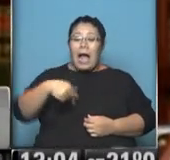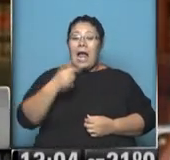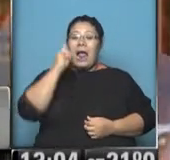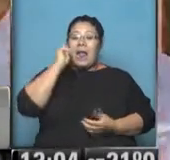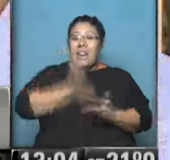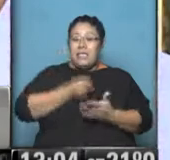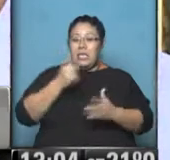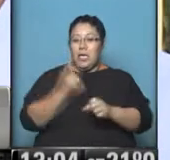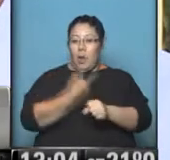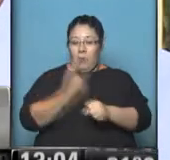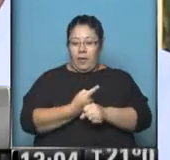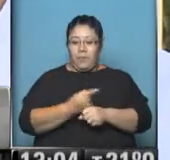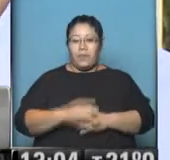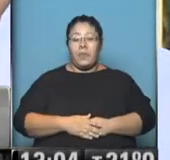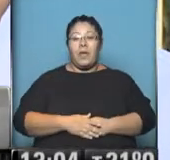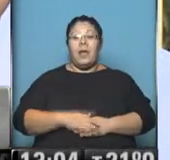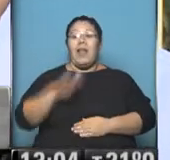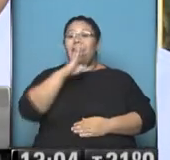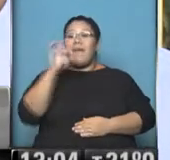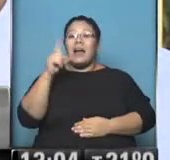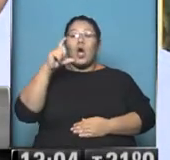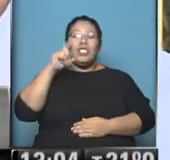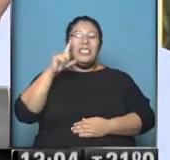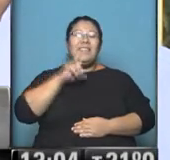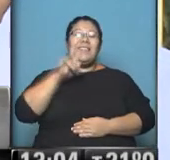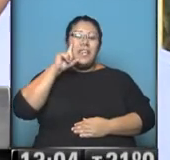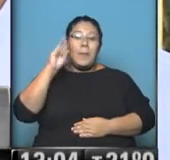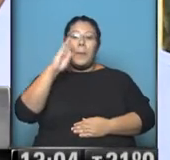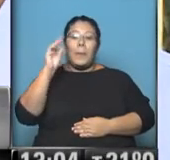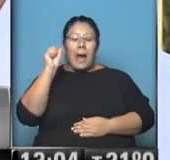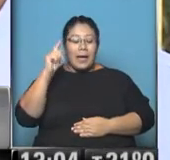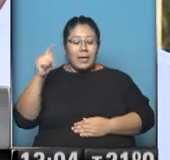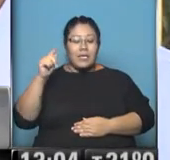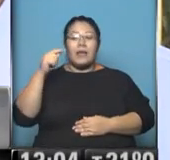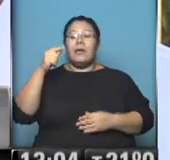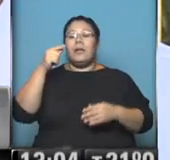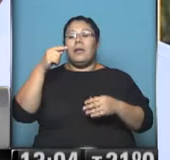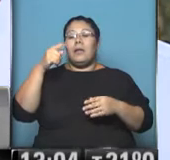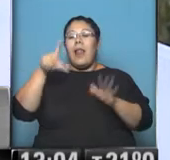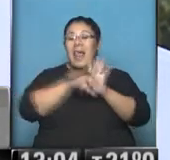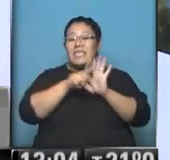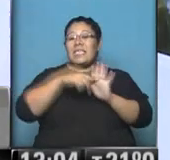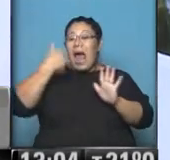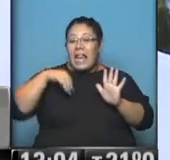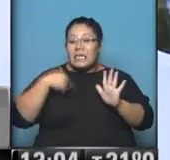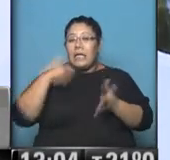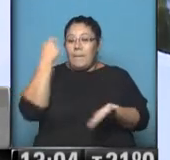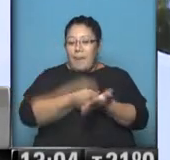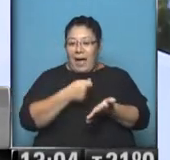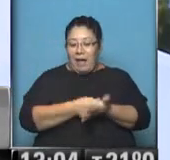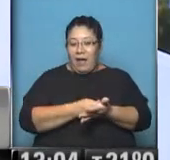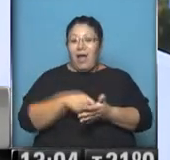bajo ley argentina que pagaba el Citibank Argentina, que se rige por nuestras leyes. Entonces, en realidad, el juez Griesa estaba